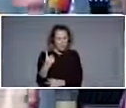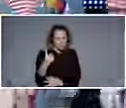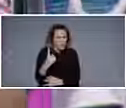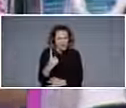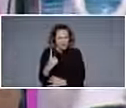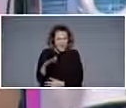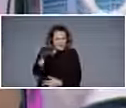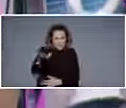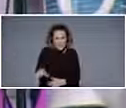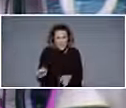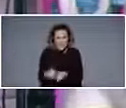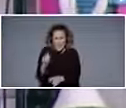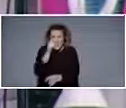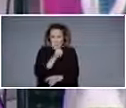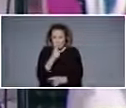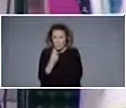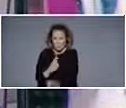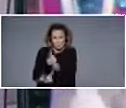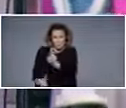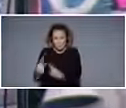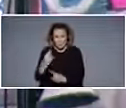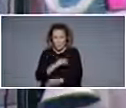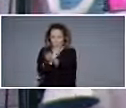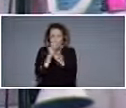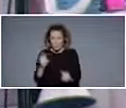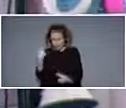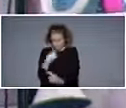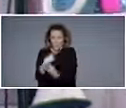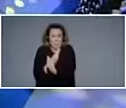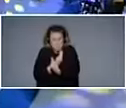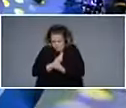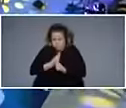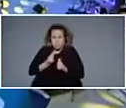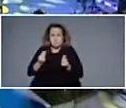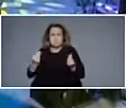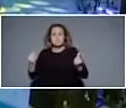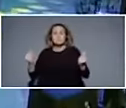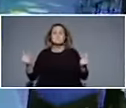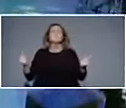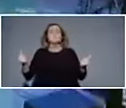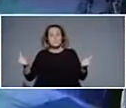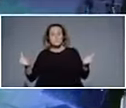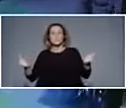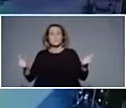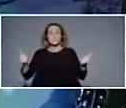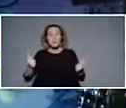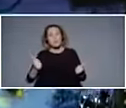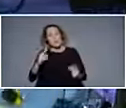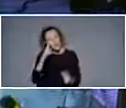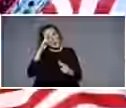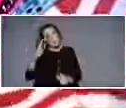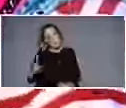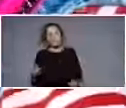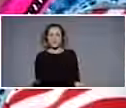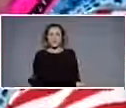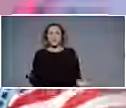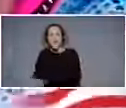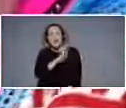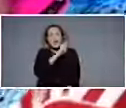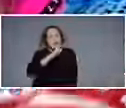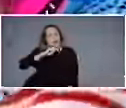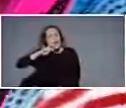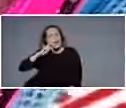casa, se marchará la felicidad. La felicidad. Junto al respeto y a los